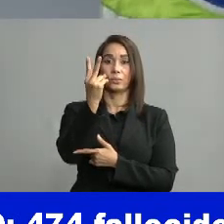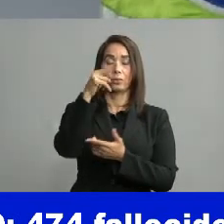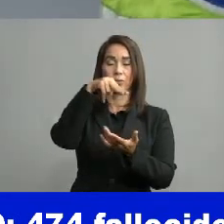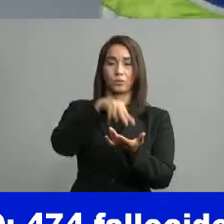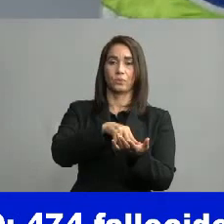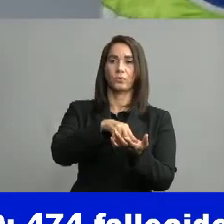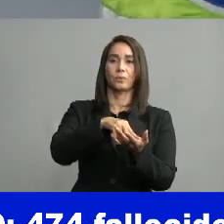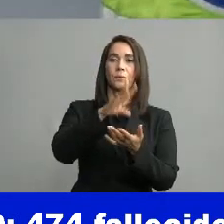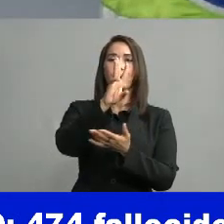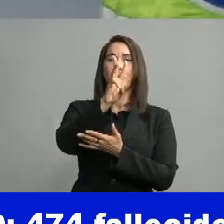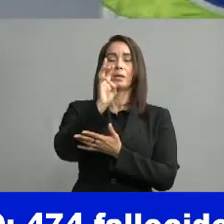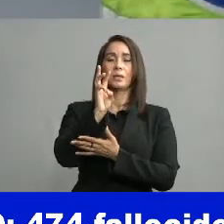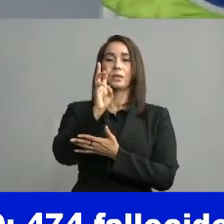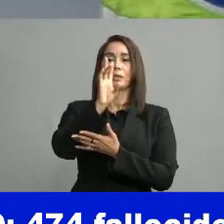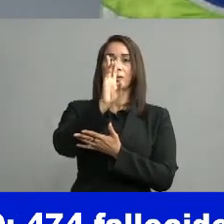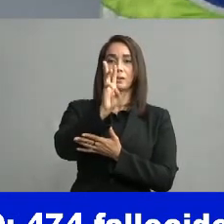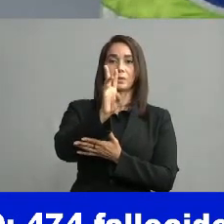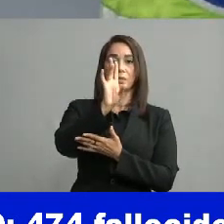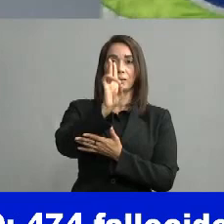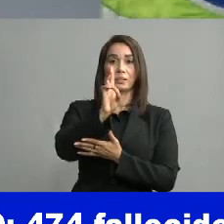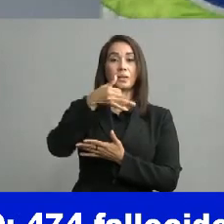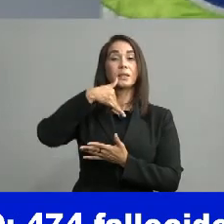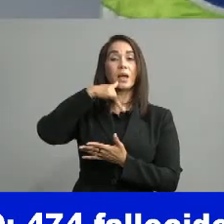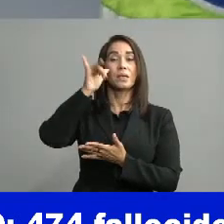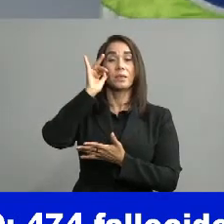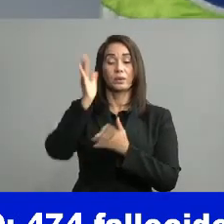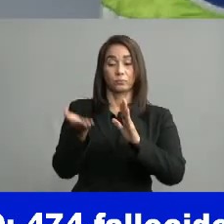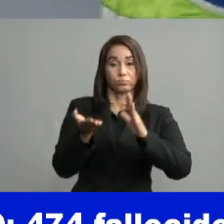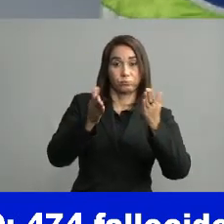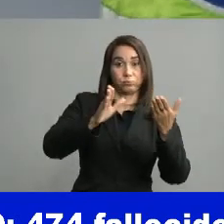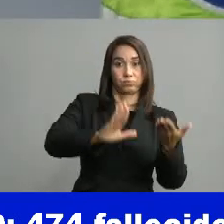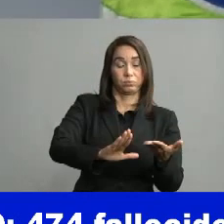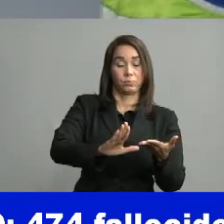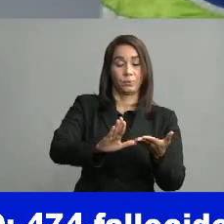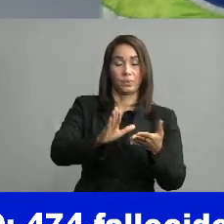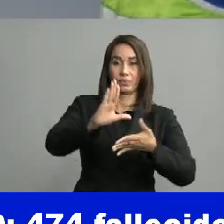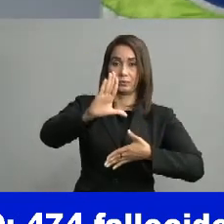2.267 ocurrieron solo en el día de ayer.